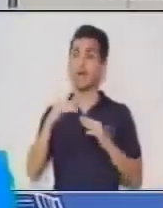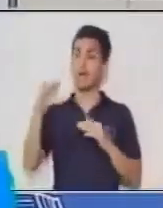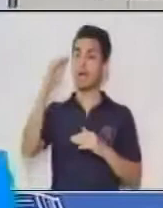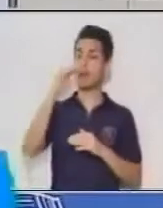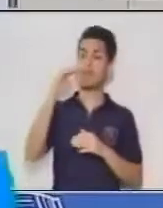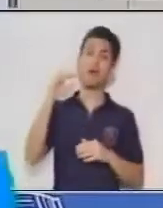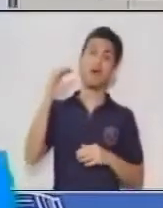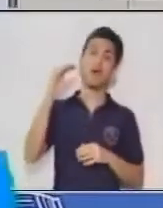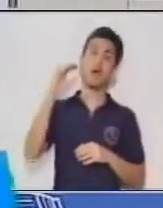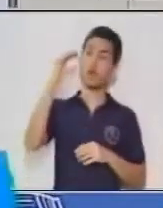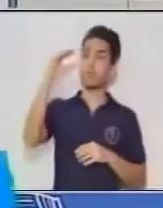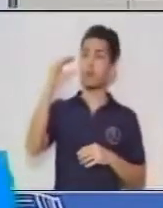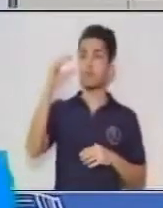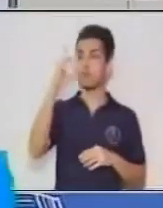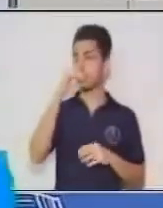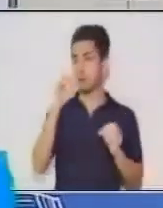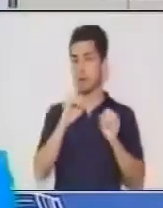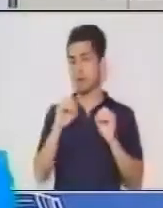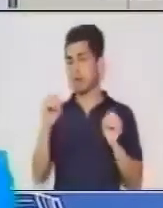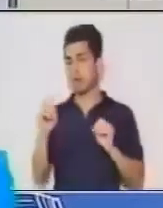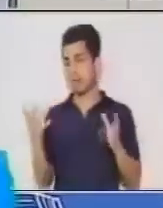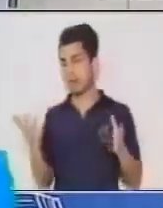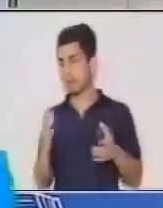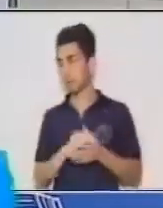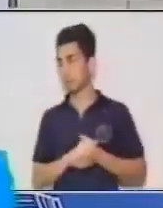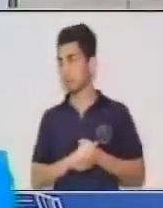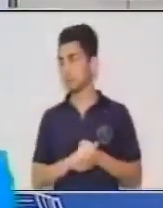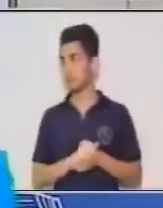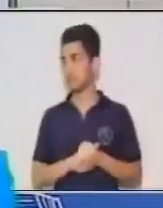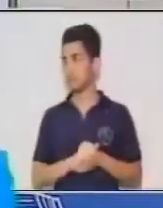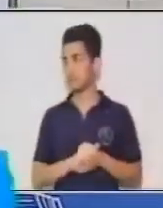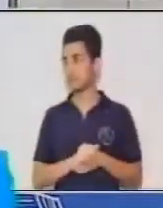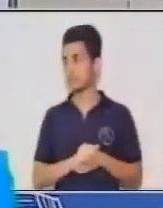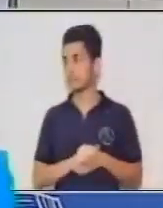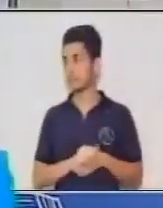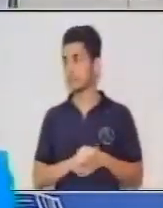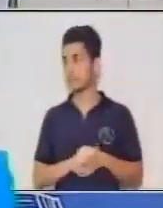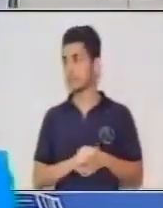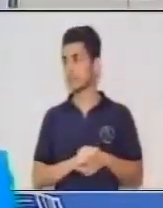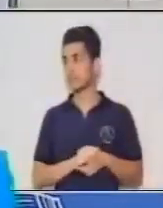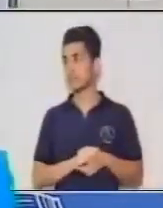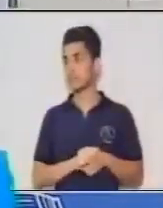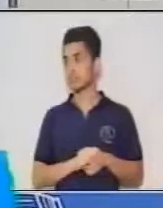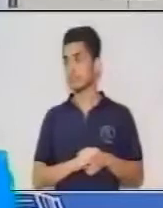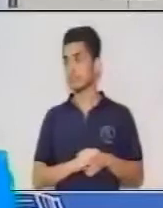el numerador, no hay expresiones algebraicas. Entonces,